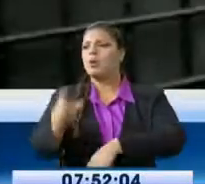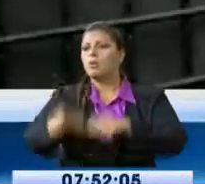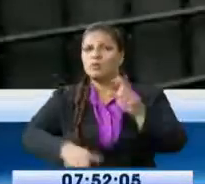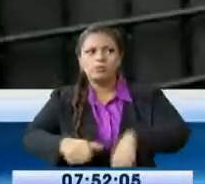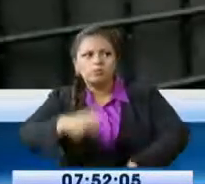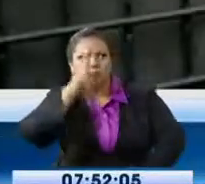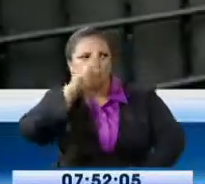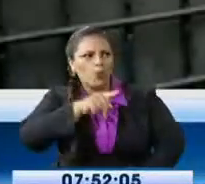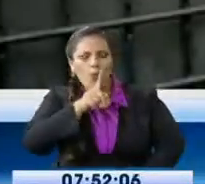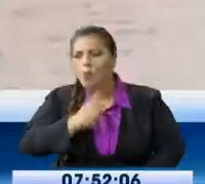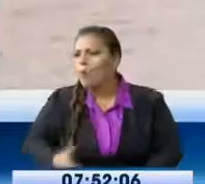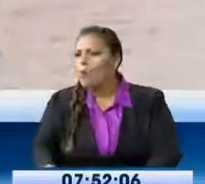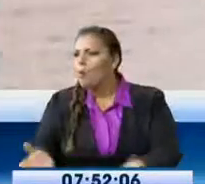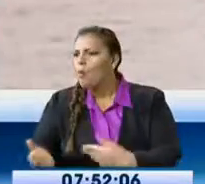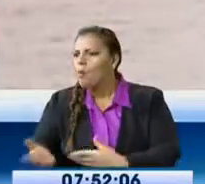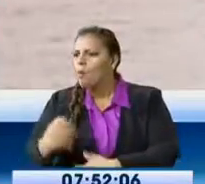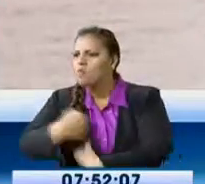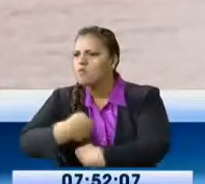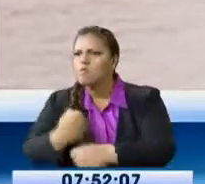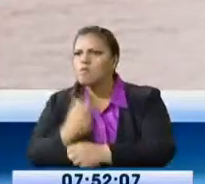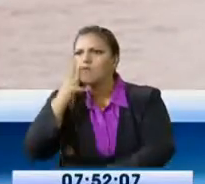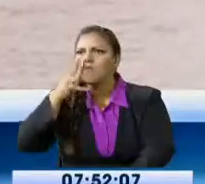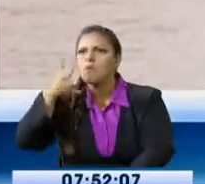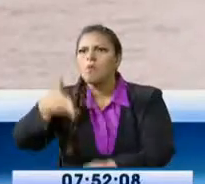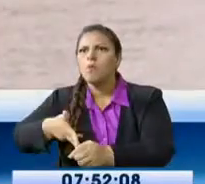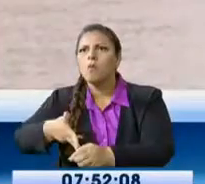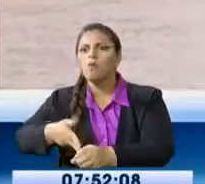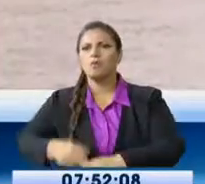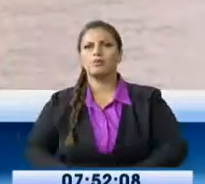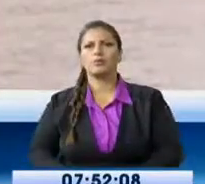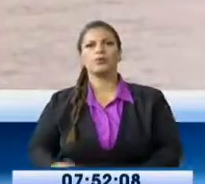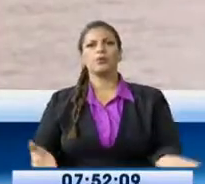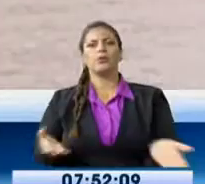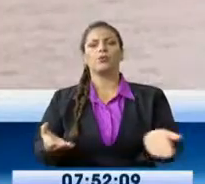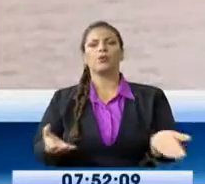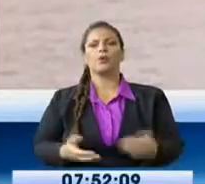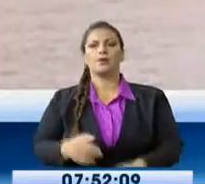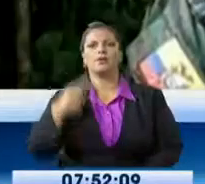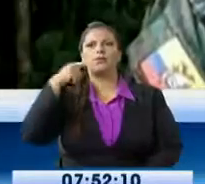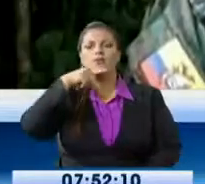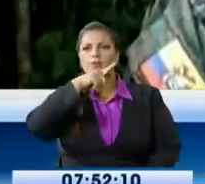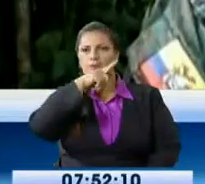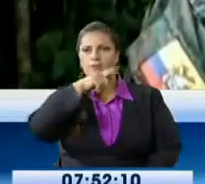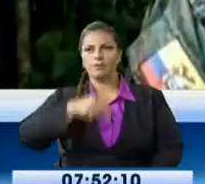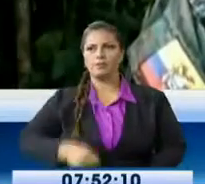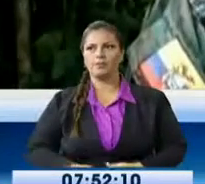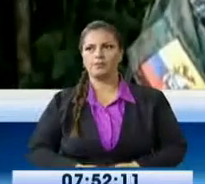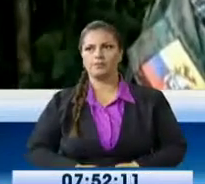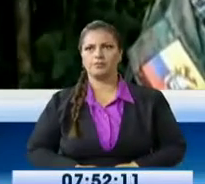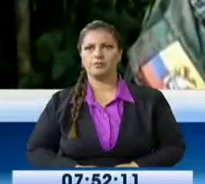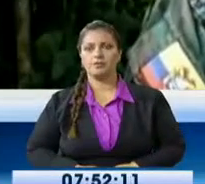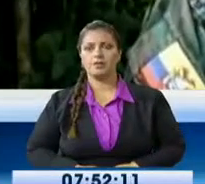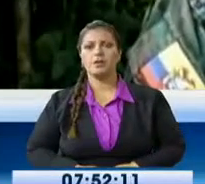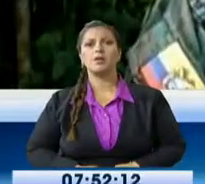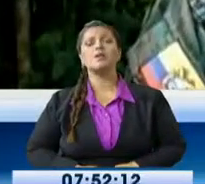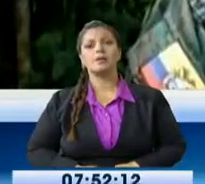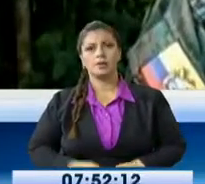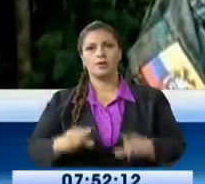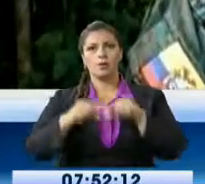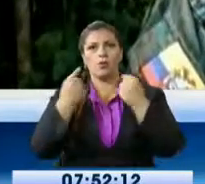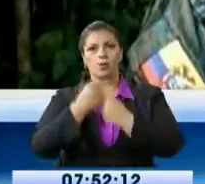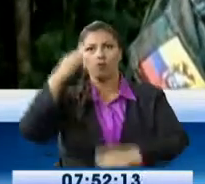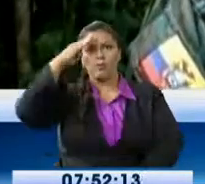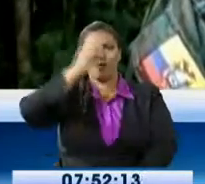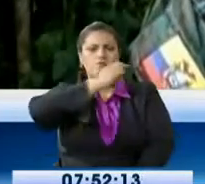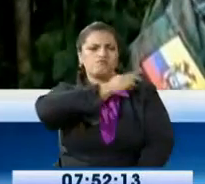por el ejército en el cantón Putumayo, provincia de Sucumbíos. Una de nuestras patrullas realizó el hallazgo